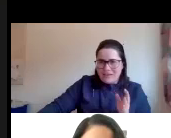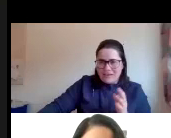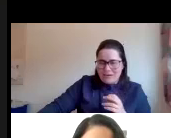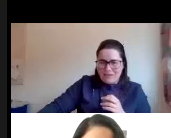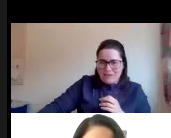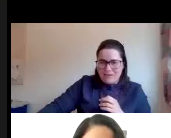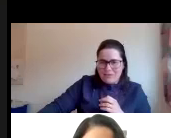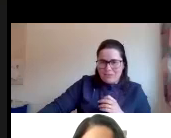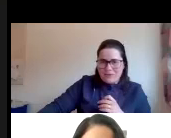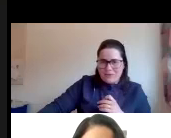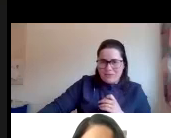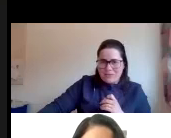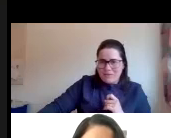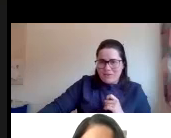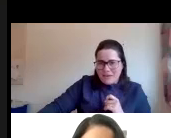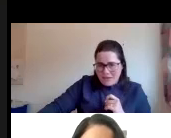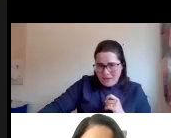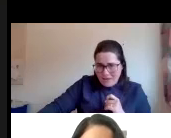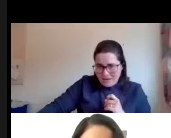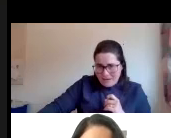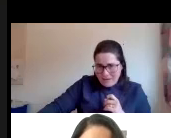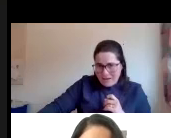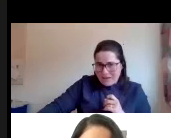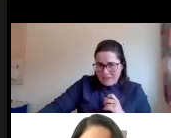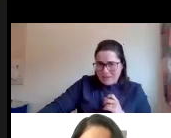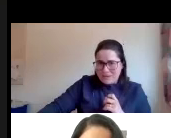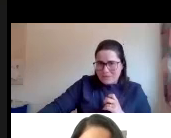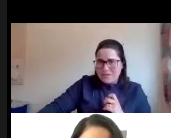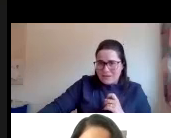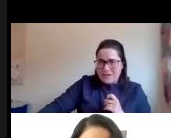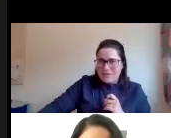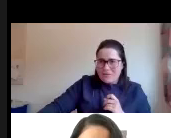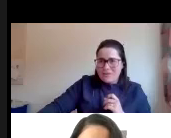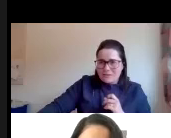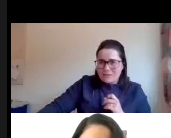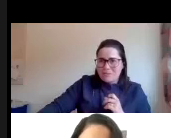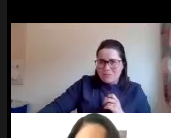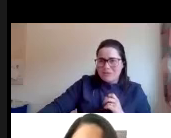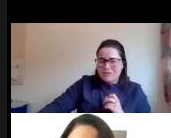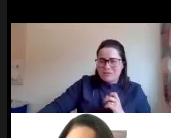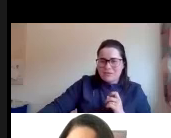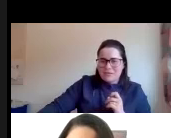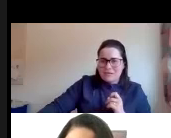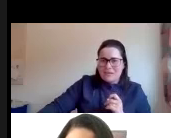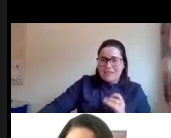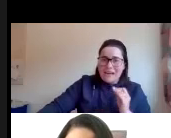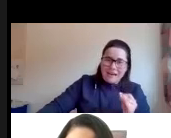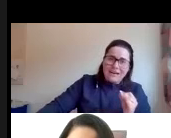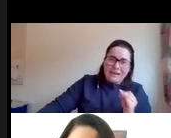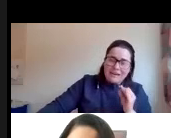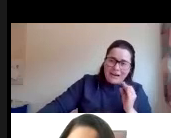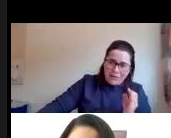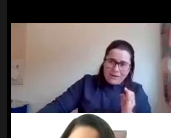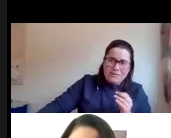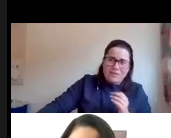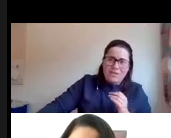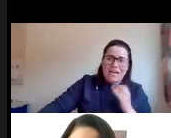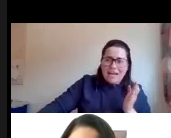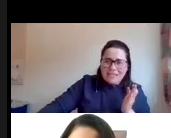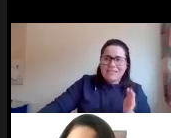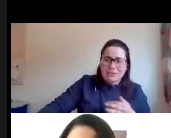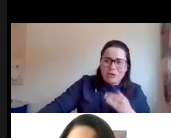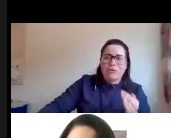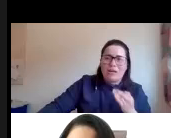cantidad increíble de fitoplancton, ¿verdad? Y acá, así es como se ve el lago en estos momentos que ya ahora